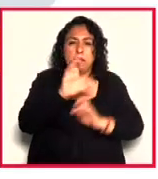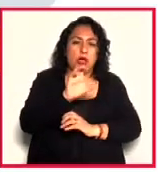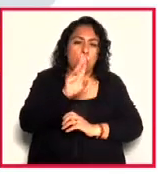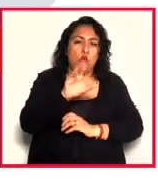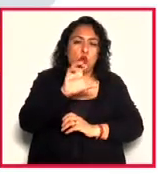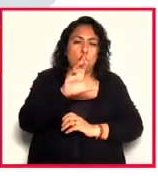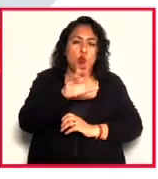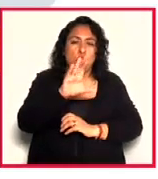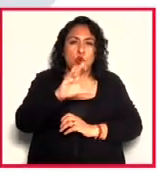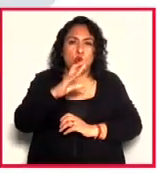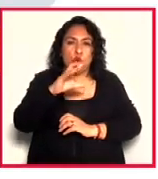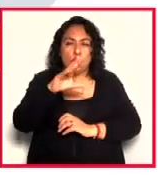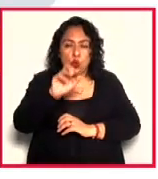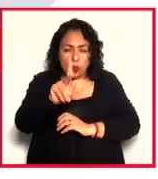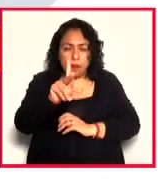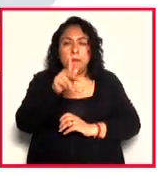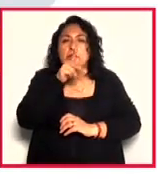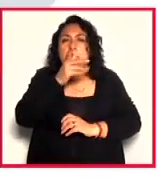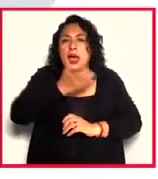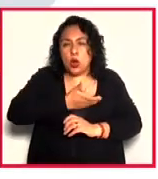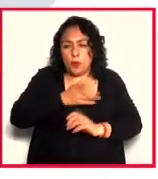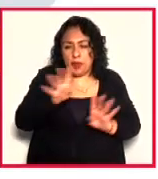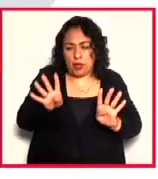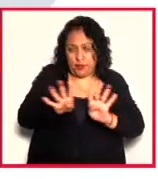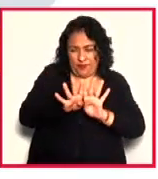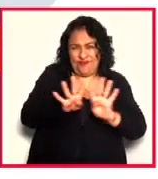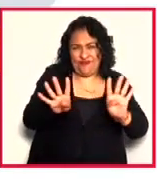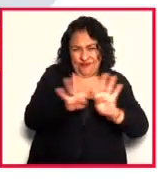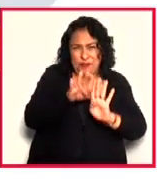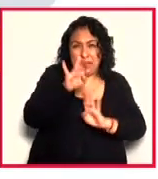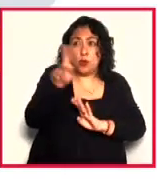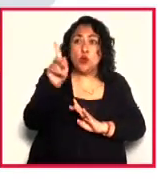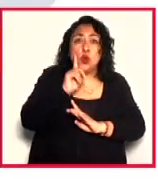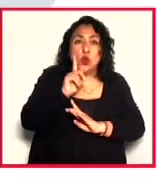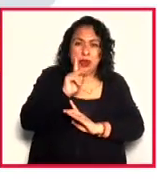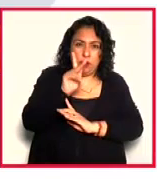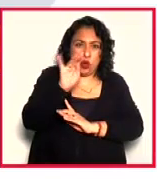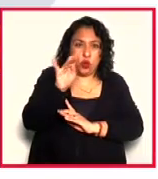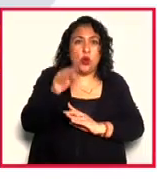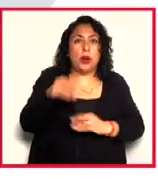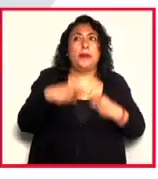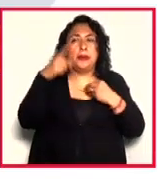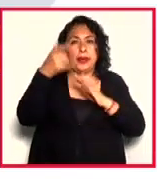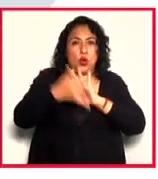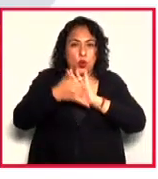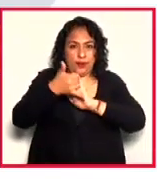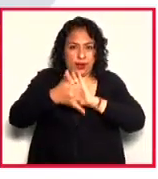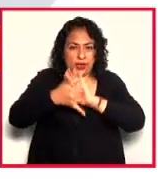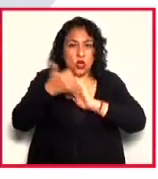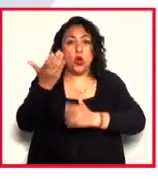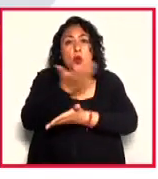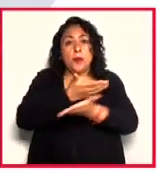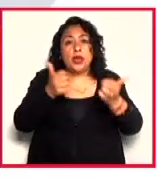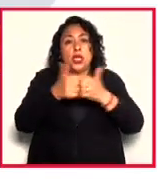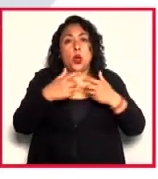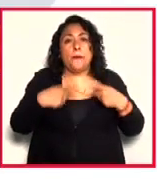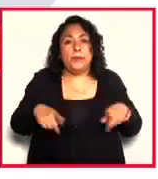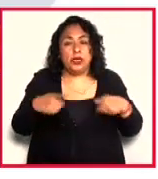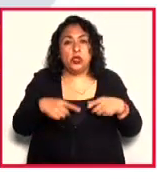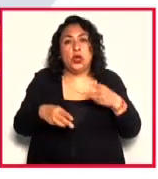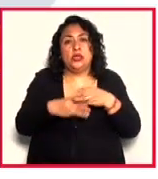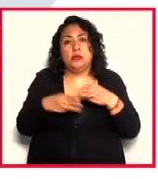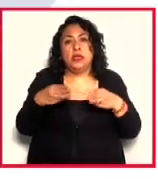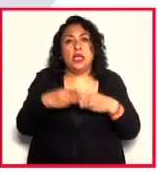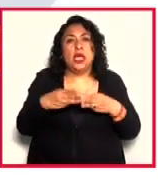músicos de la Orquesta Sinfónica de Minería, la también productora mexicana radicada en Nueva York comparte con el público un material